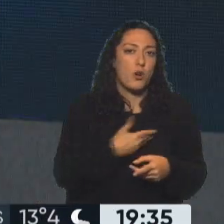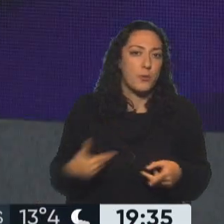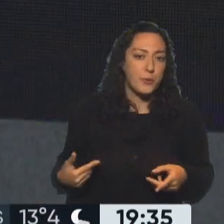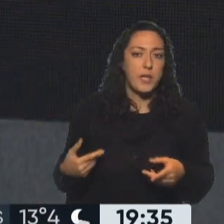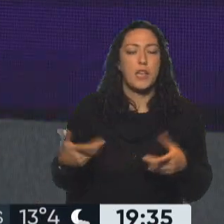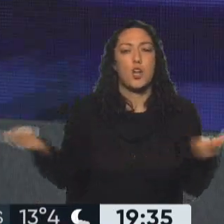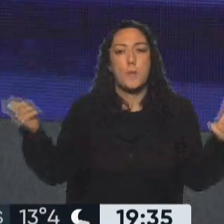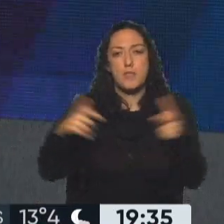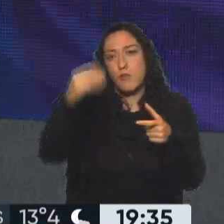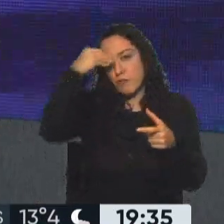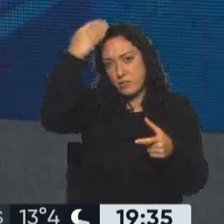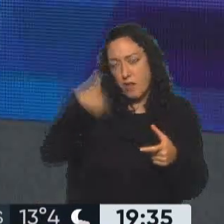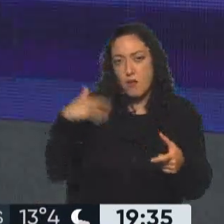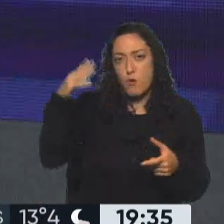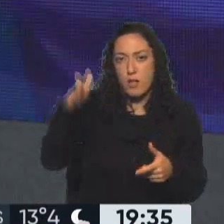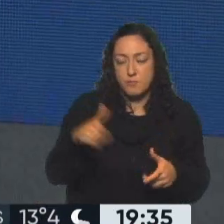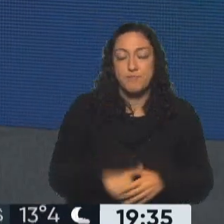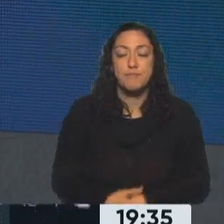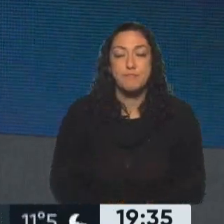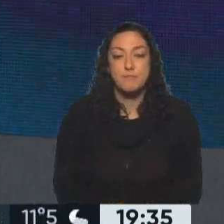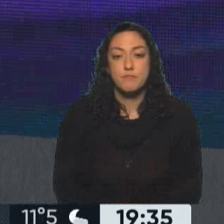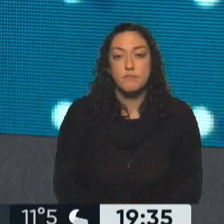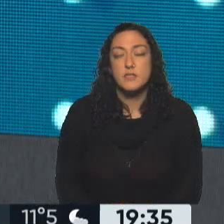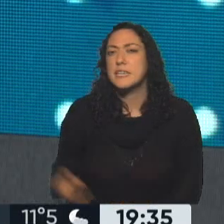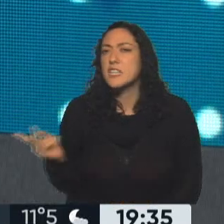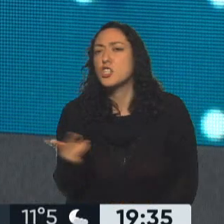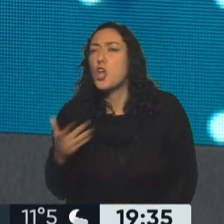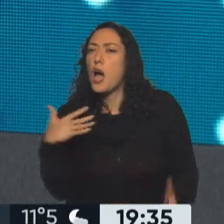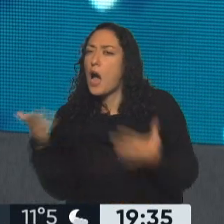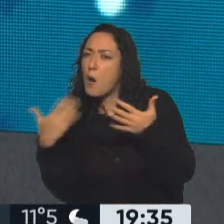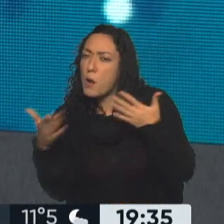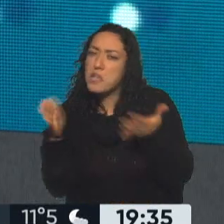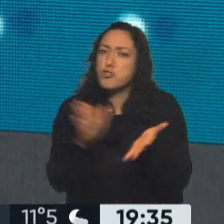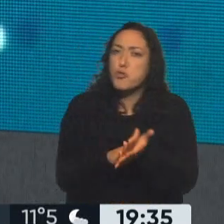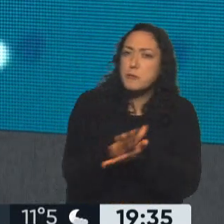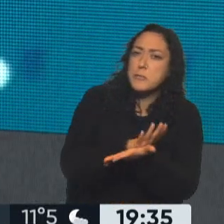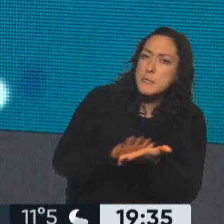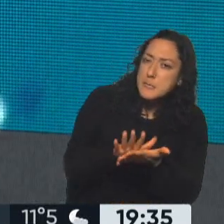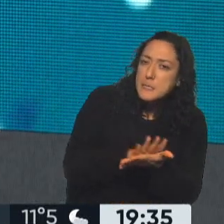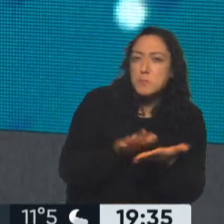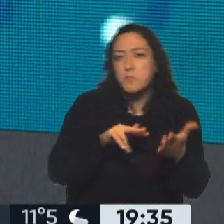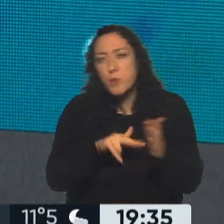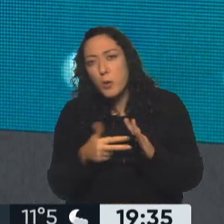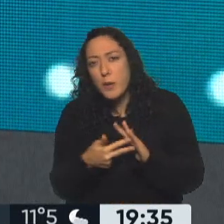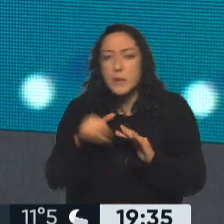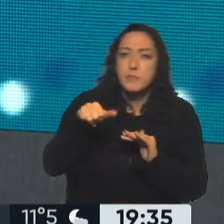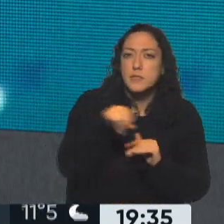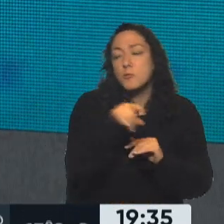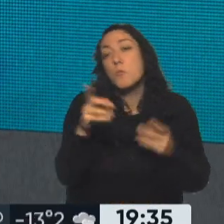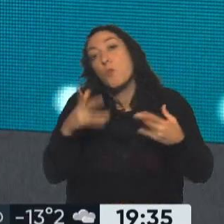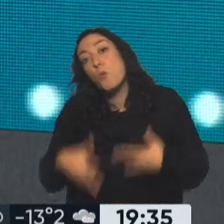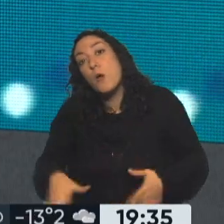de una comitiva oficial? ¿Se estará hablando parte de la solución a este dilema? Es